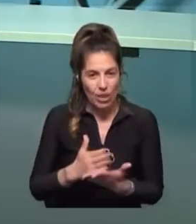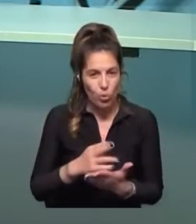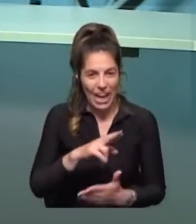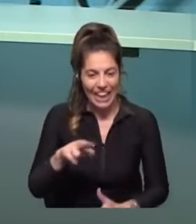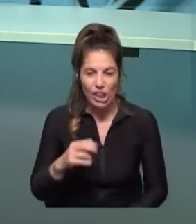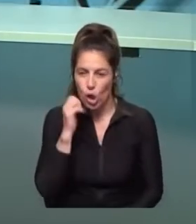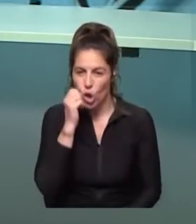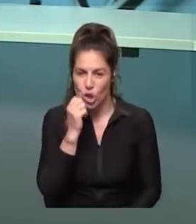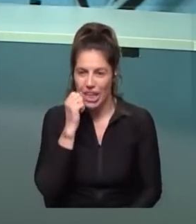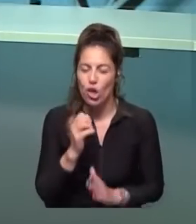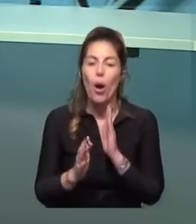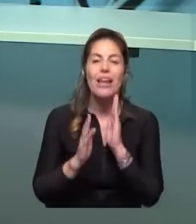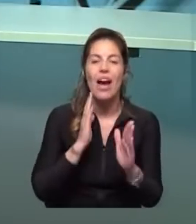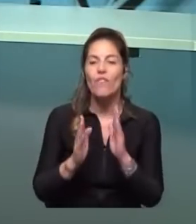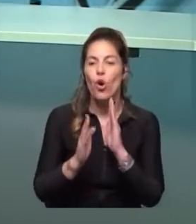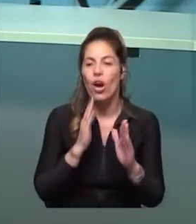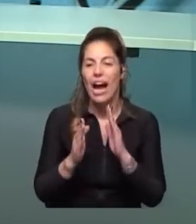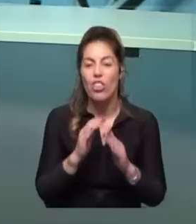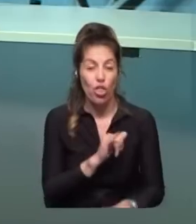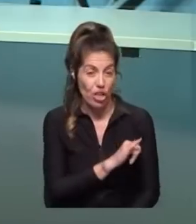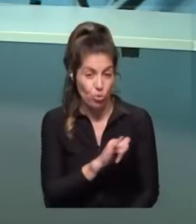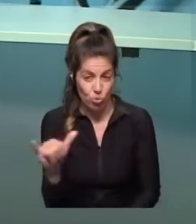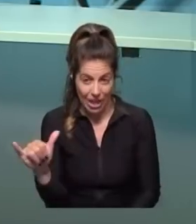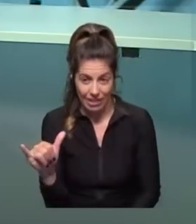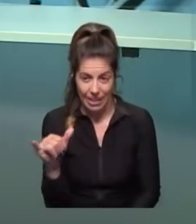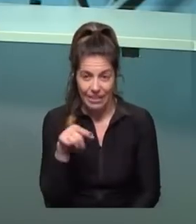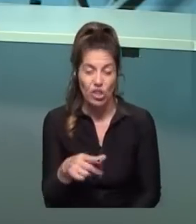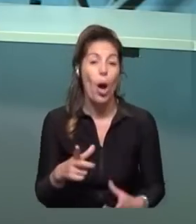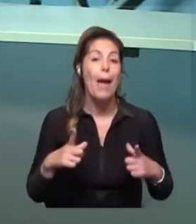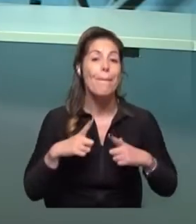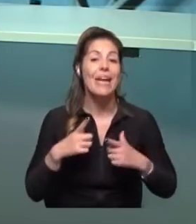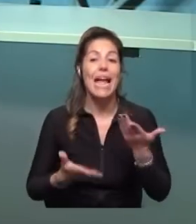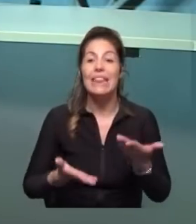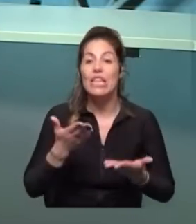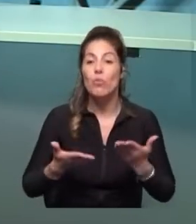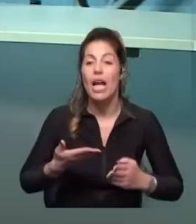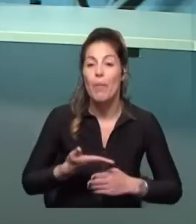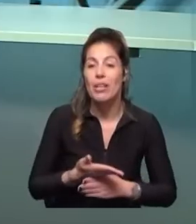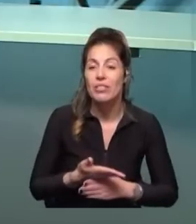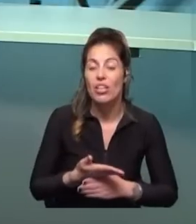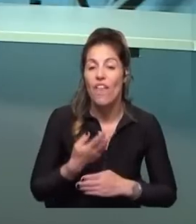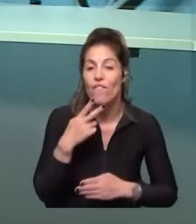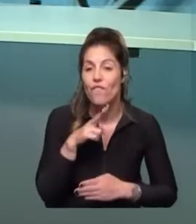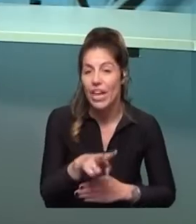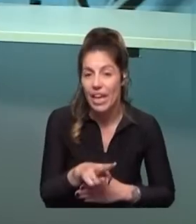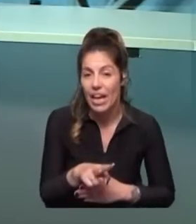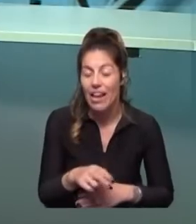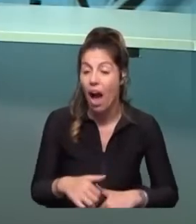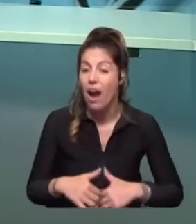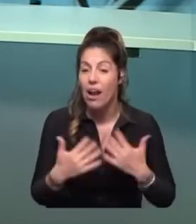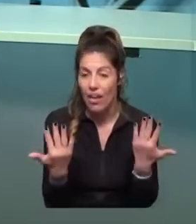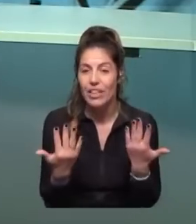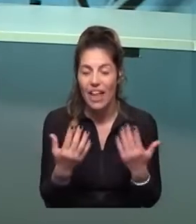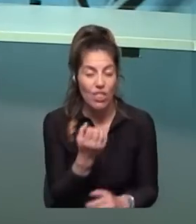negro el abogado Pablo chargoña que es denunciante de la causa Espera que el tribunal de apelaciones advierta sobre la gravedad